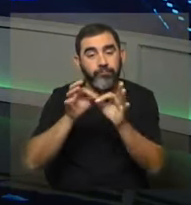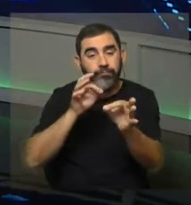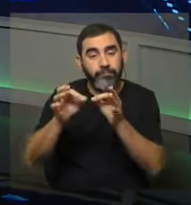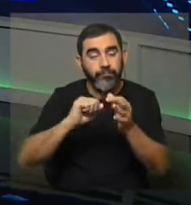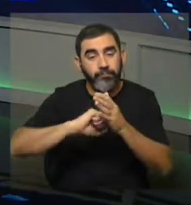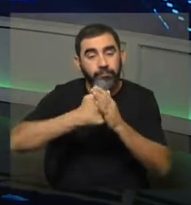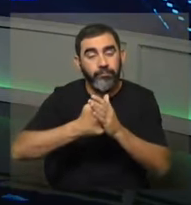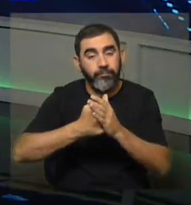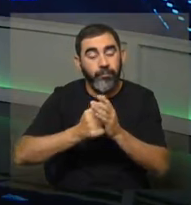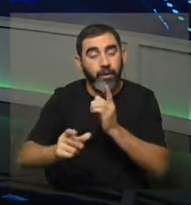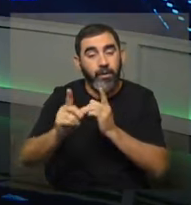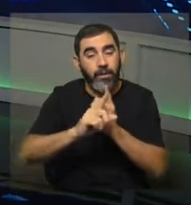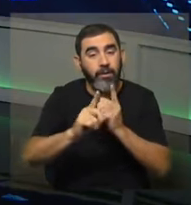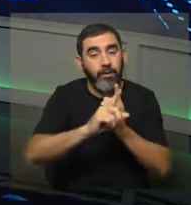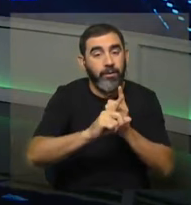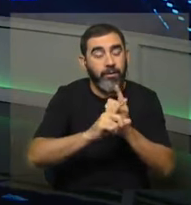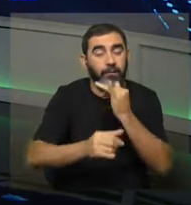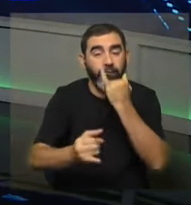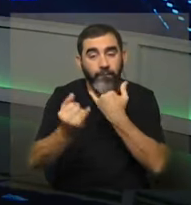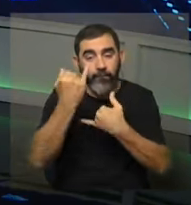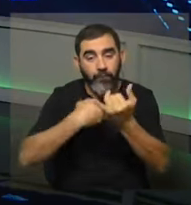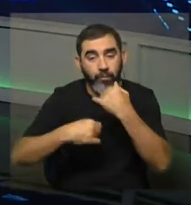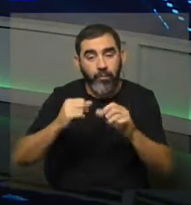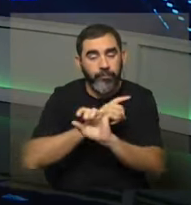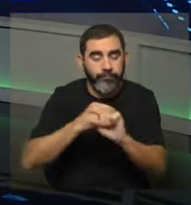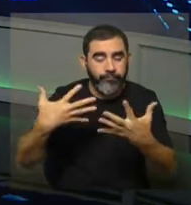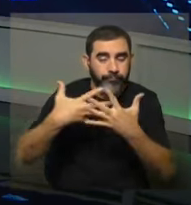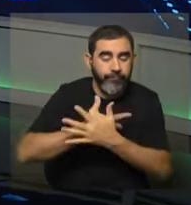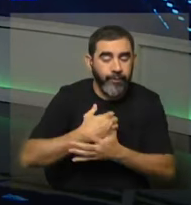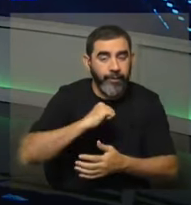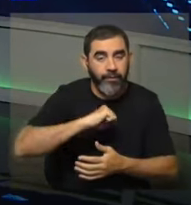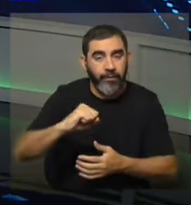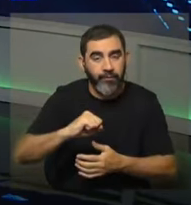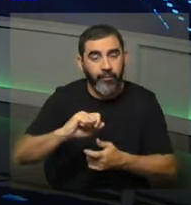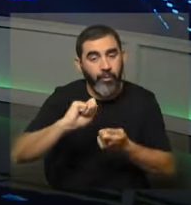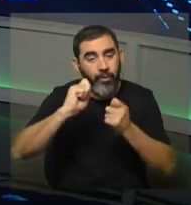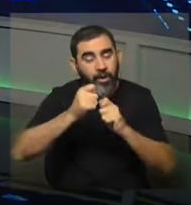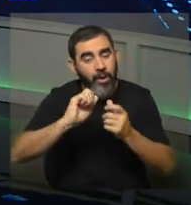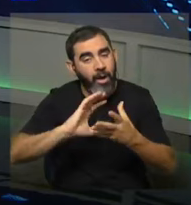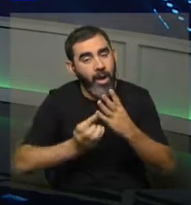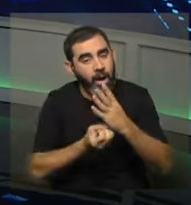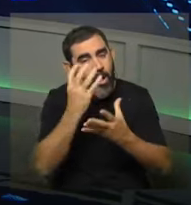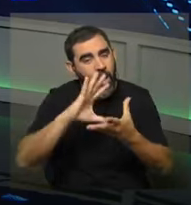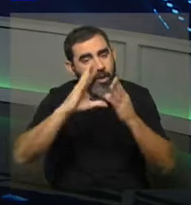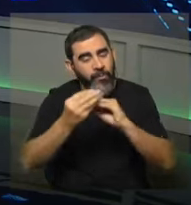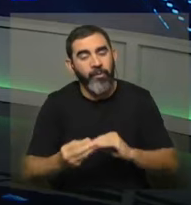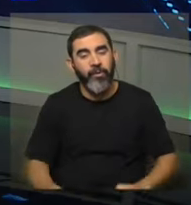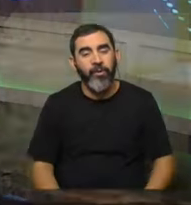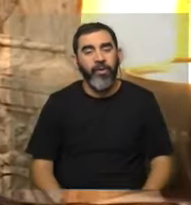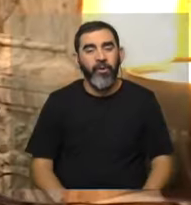banco apela a que los clientes cuenten con mayor información para no ser Víctimas de estafas ante un cambio de modalidad en los